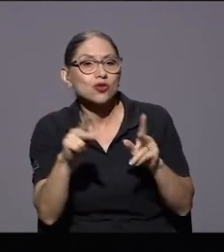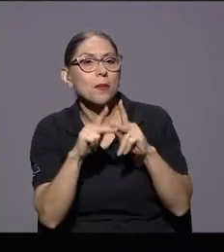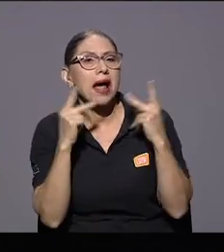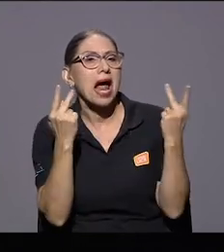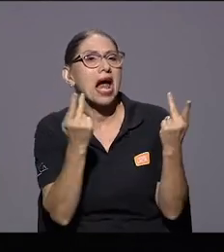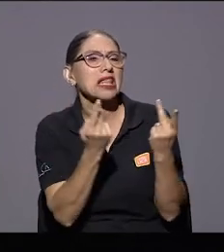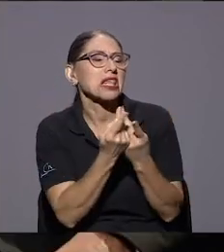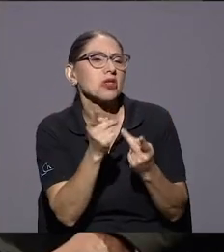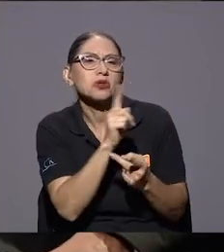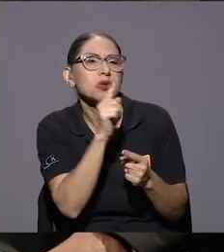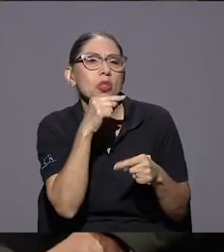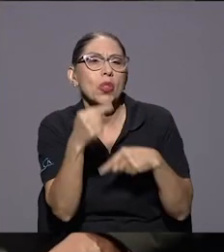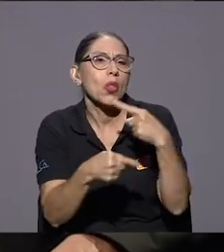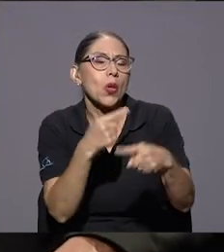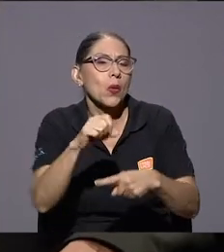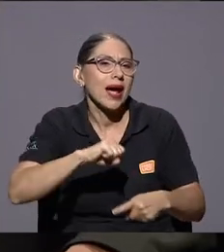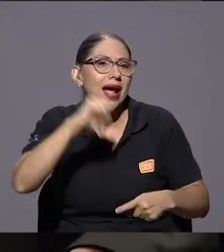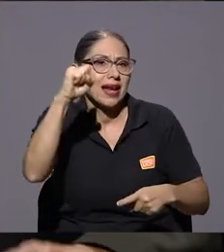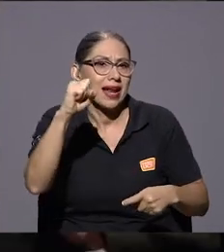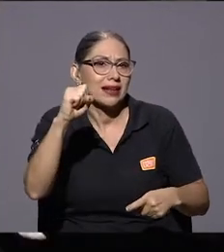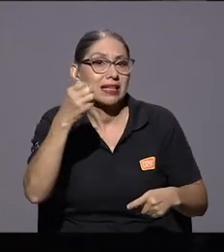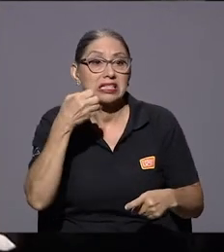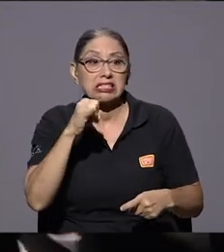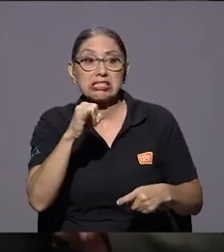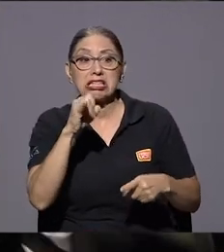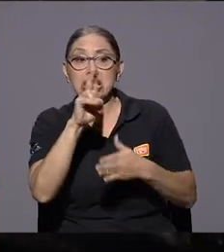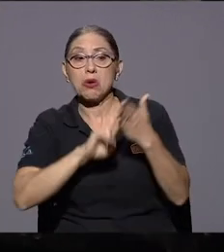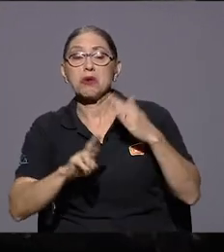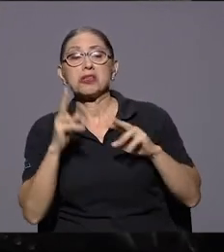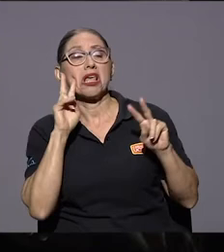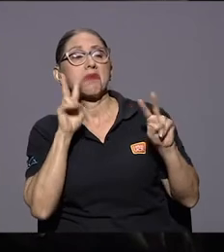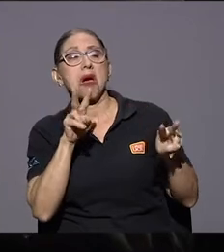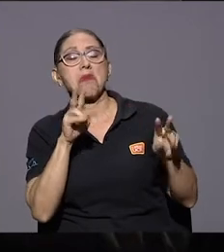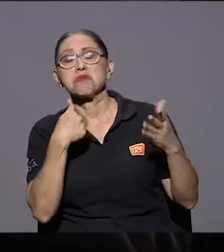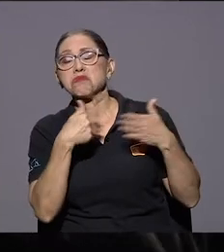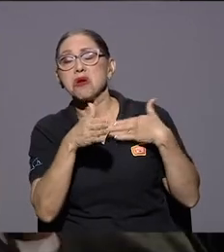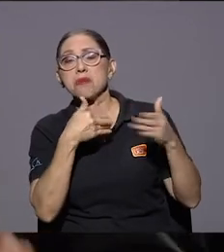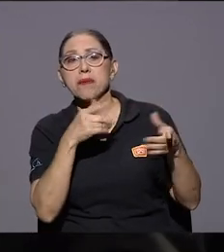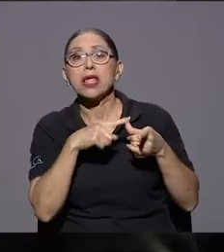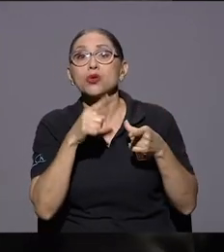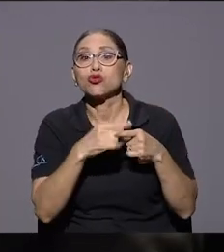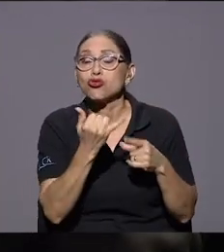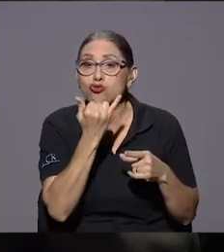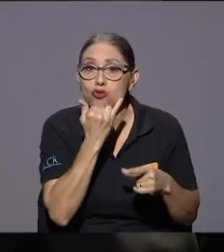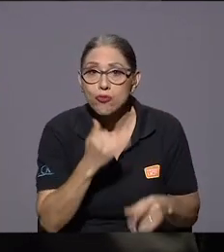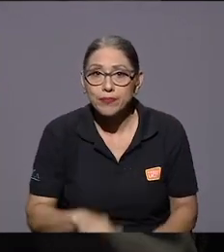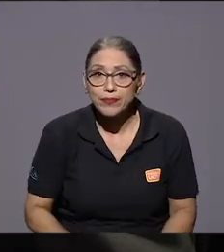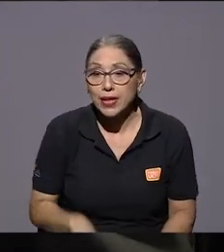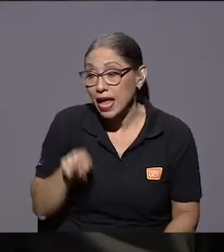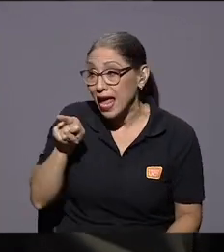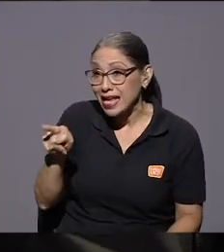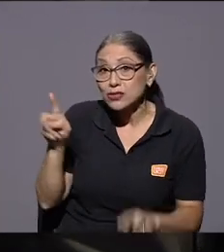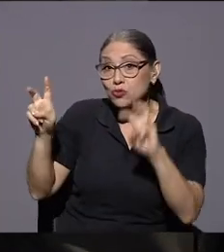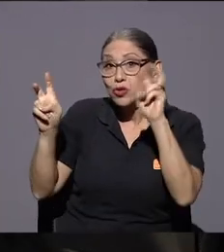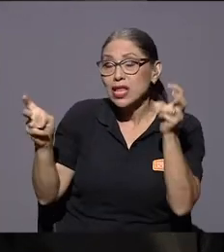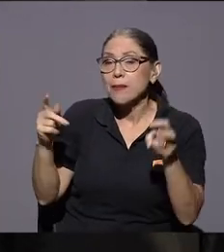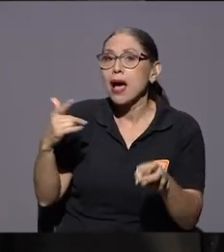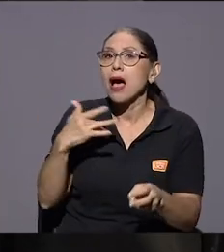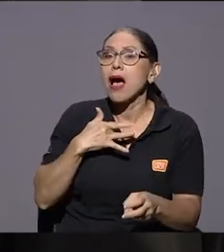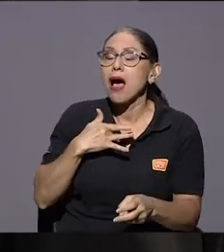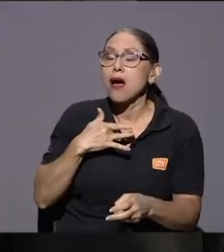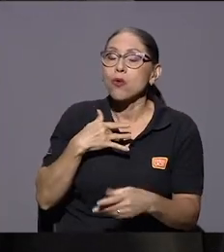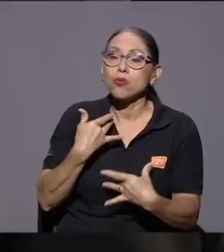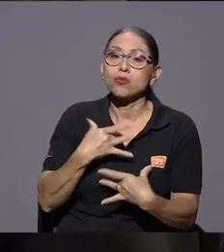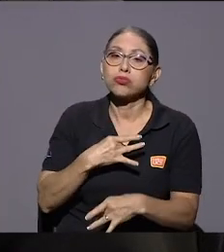elección. Ahí estás tocando un tema de fondo que a mí me interesa y me apasiona mucho. Y es que